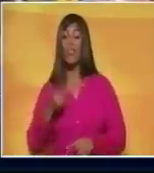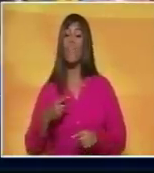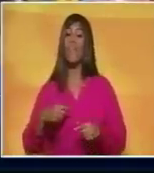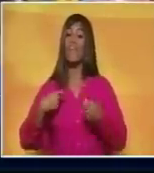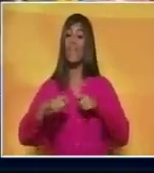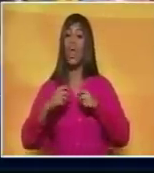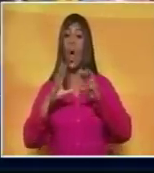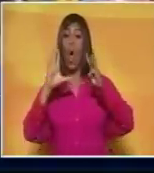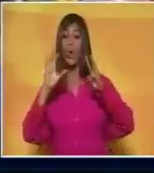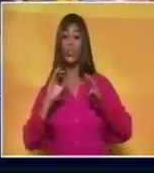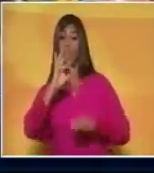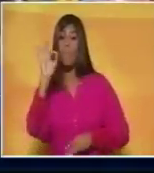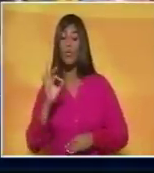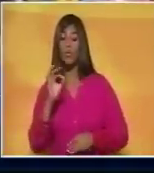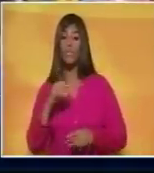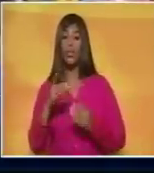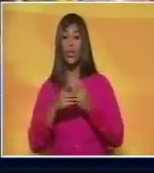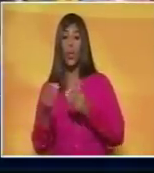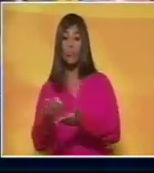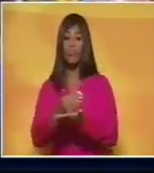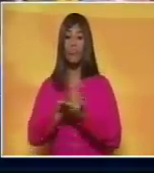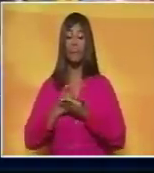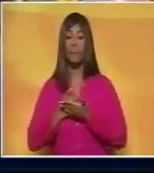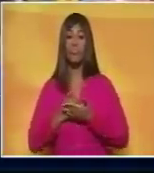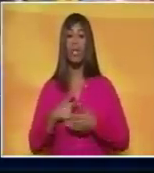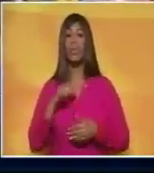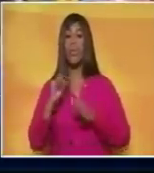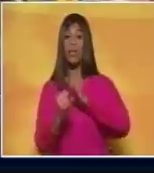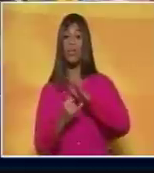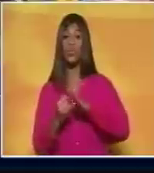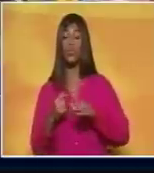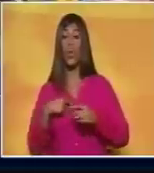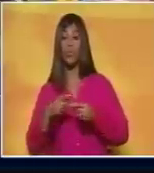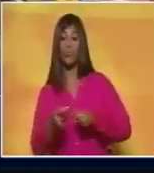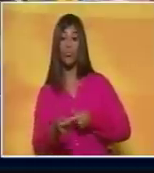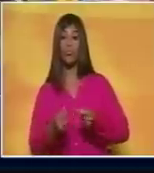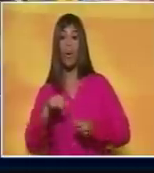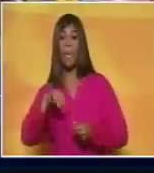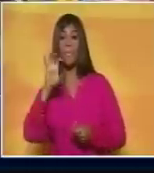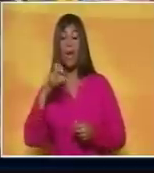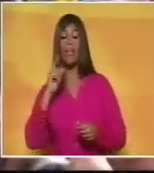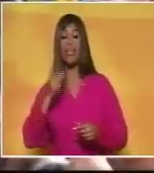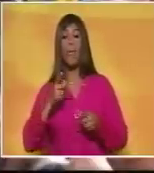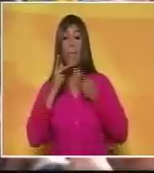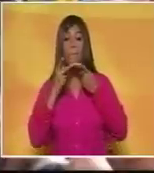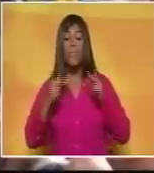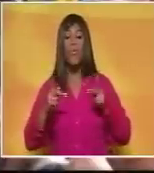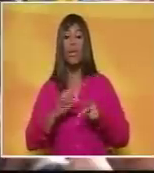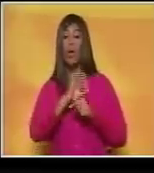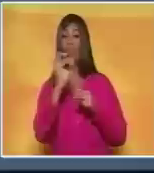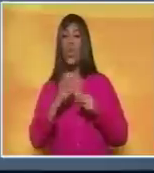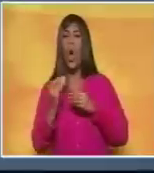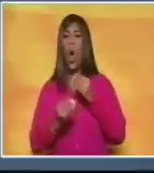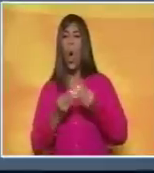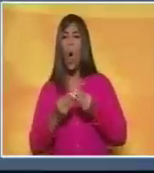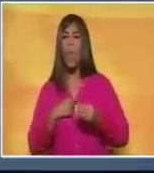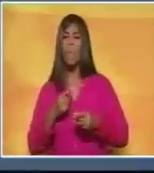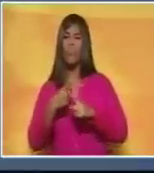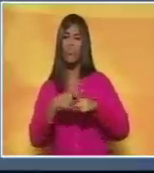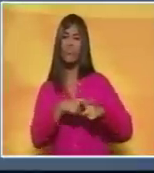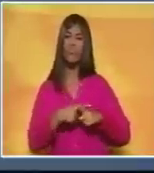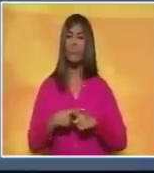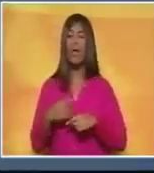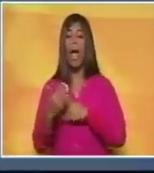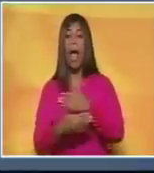las divisas obtenidas. Además, las instituciones financieras del país tendrán que publicar diariamente el tipo de cambio promedio. El